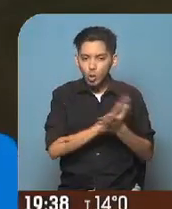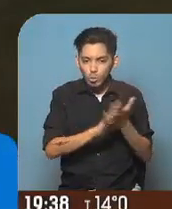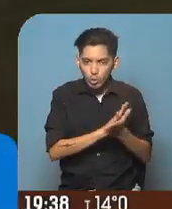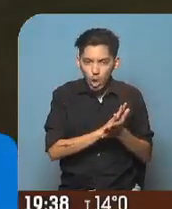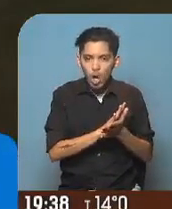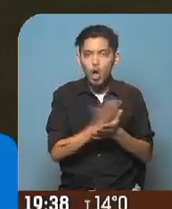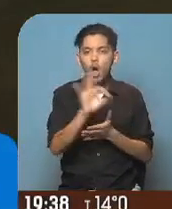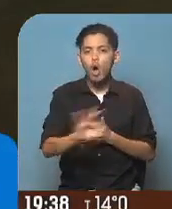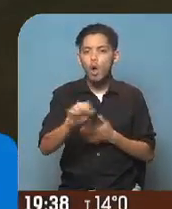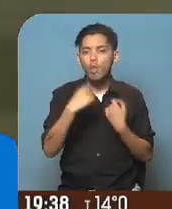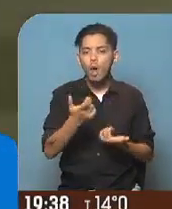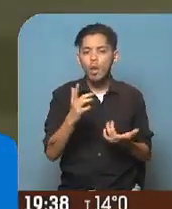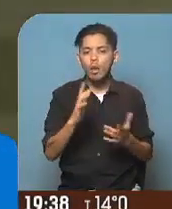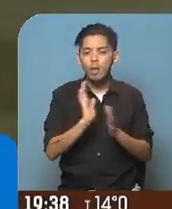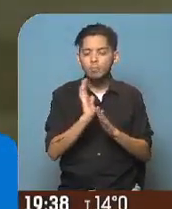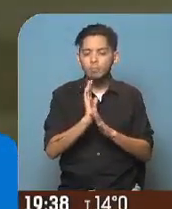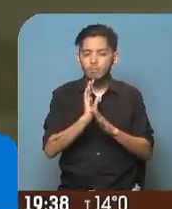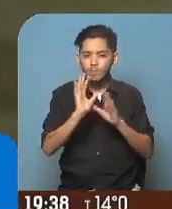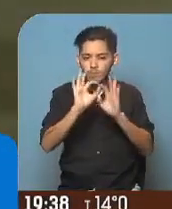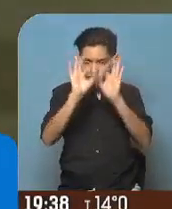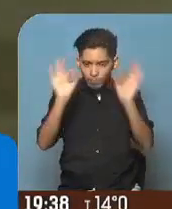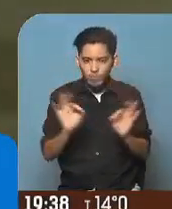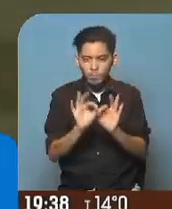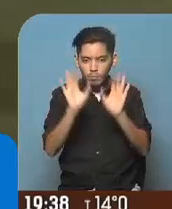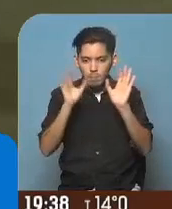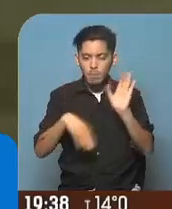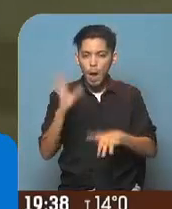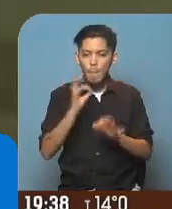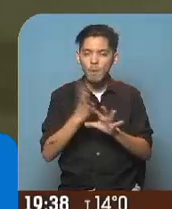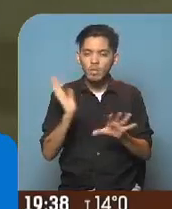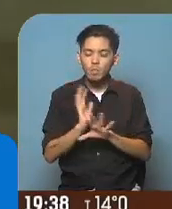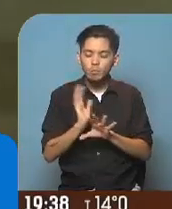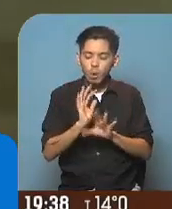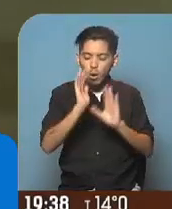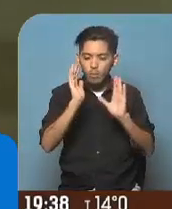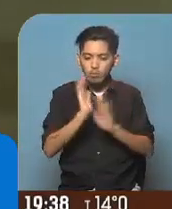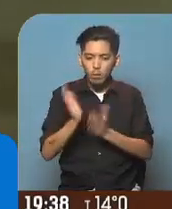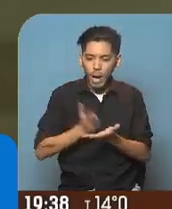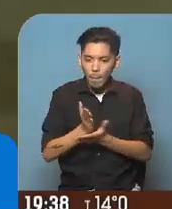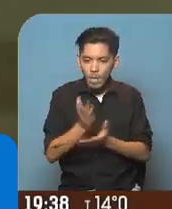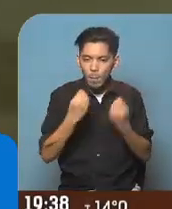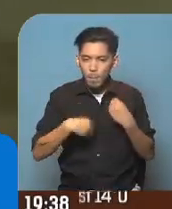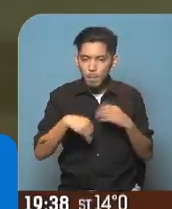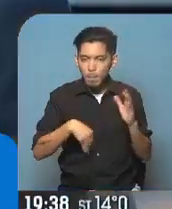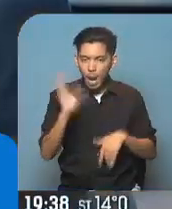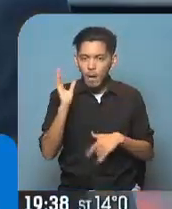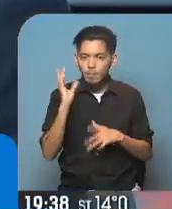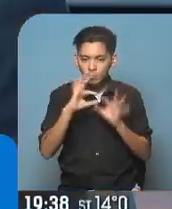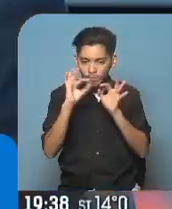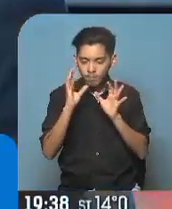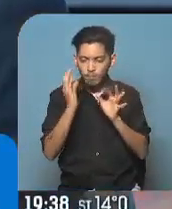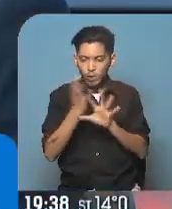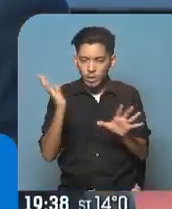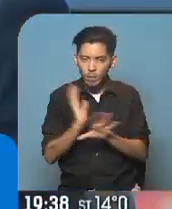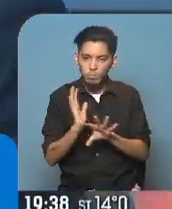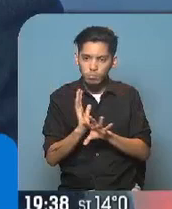darles un encuadre un poco más profesional ese es un punto muy importante de la afa con toda la experiencia y la trayectoria